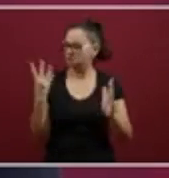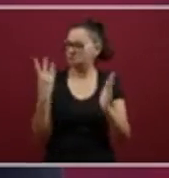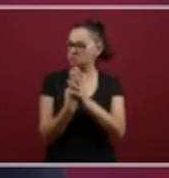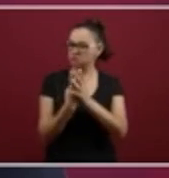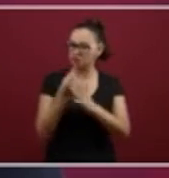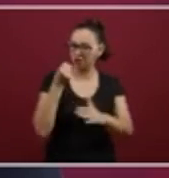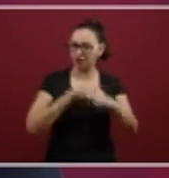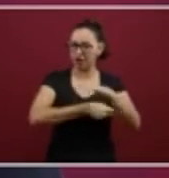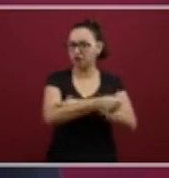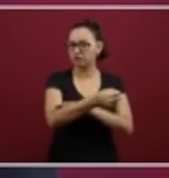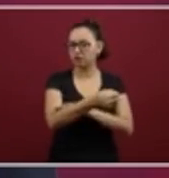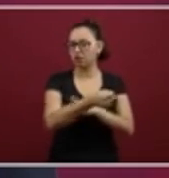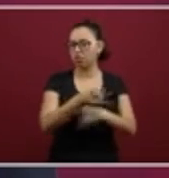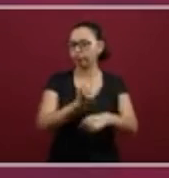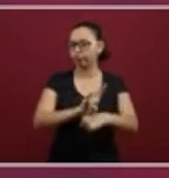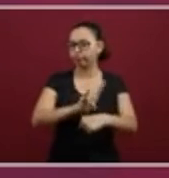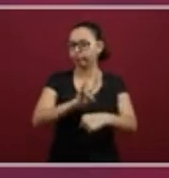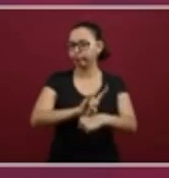a chivos expiatorios.